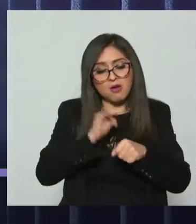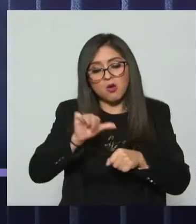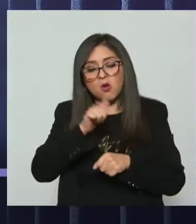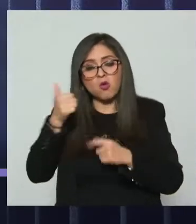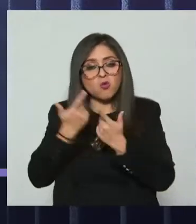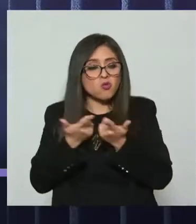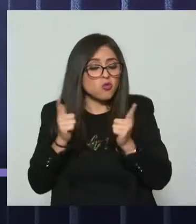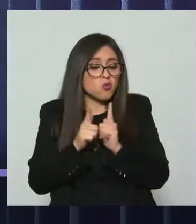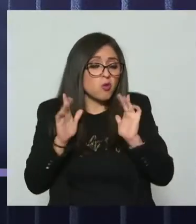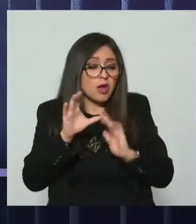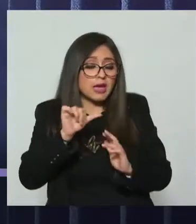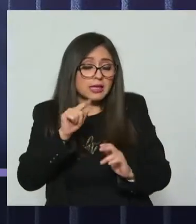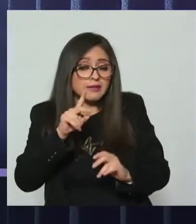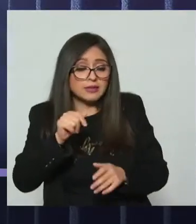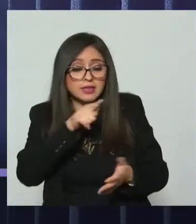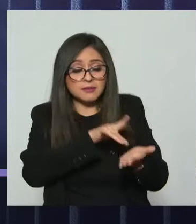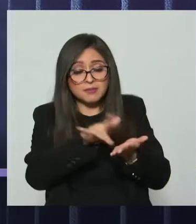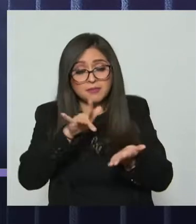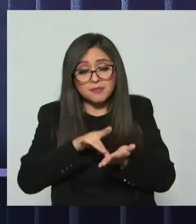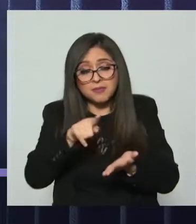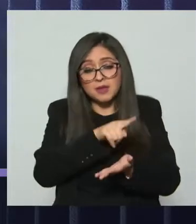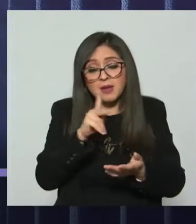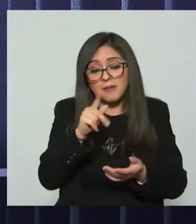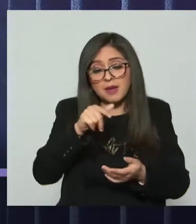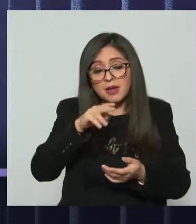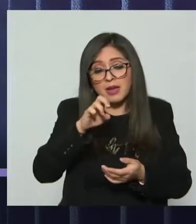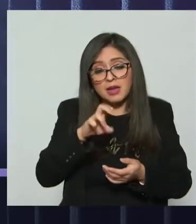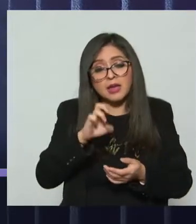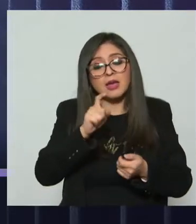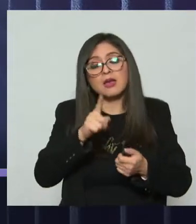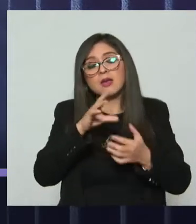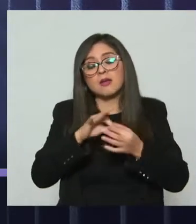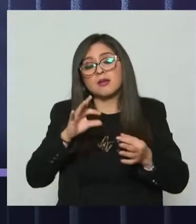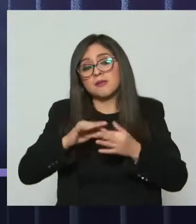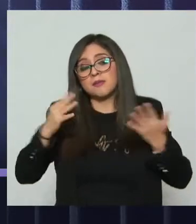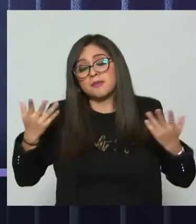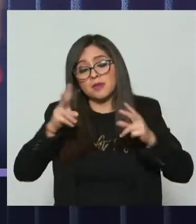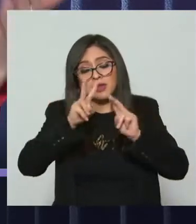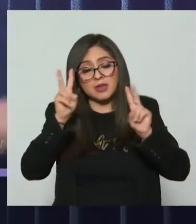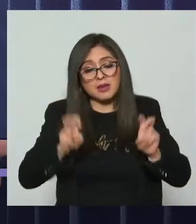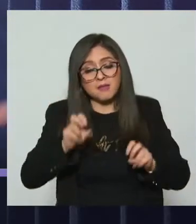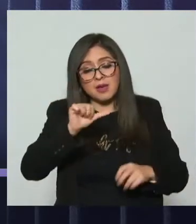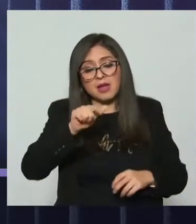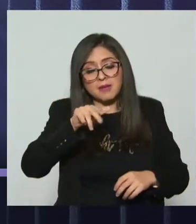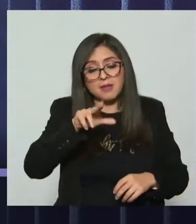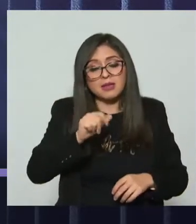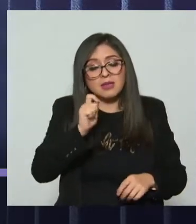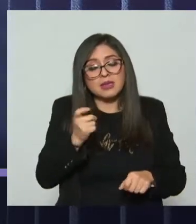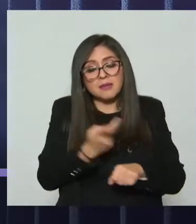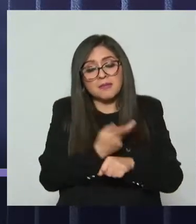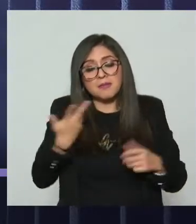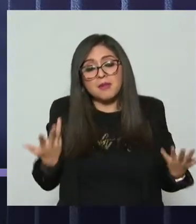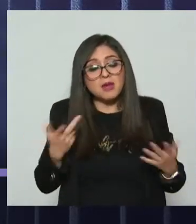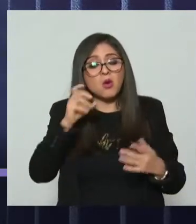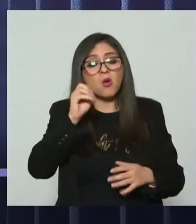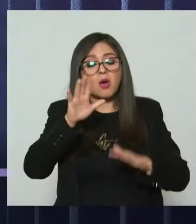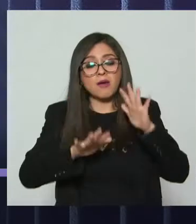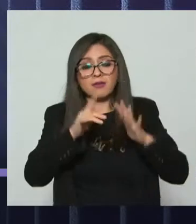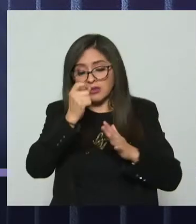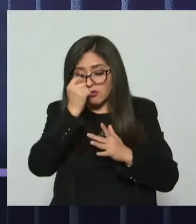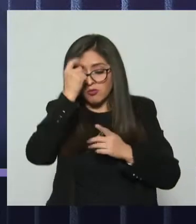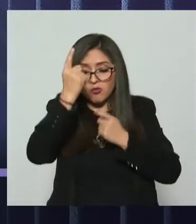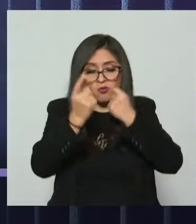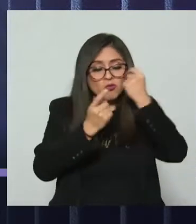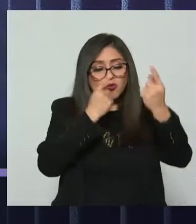que activistas a favor de los palenqueros? ¿Qué está ocurriendo también con ese tema de los animalistas y con el resto de las iniciativas? Pero